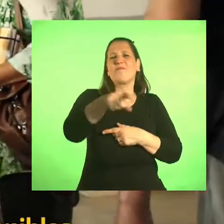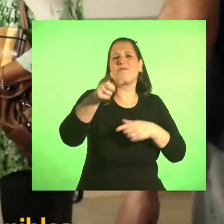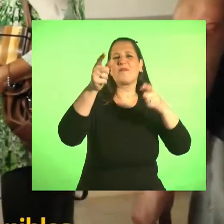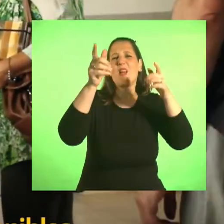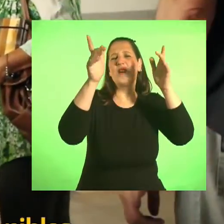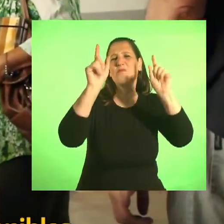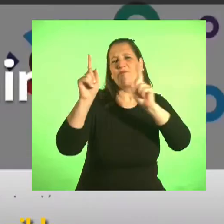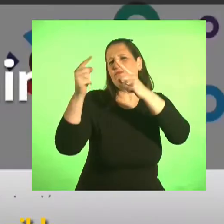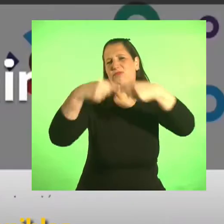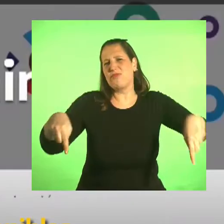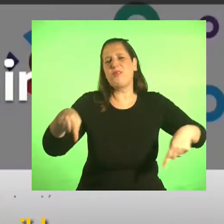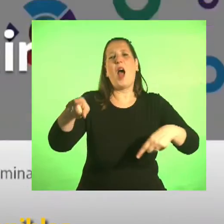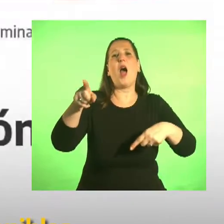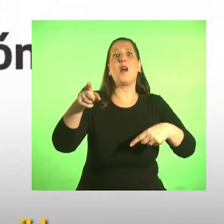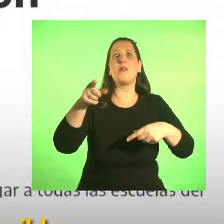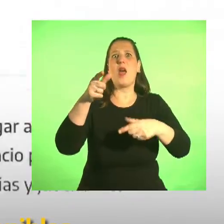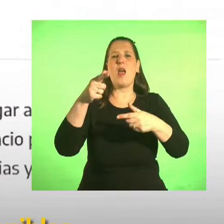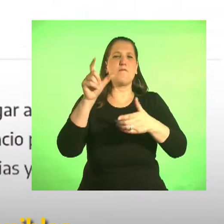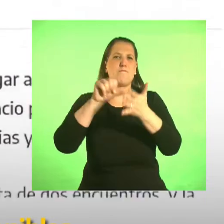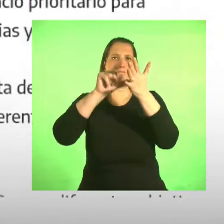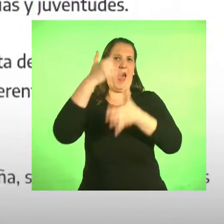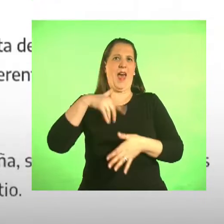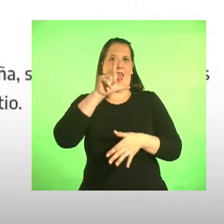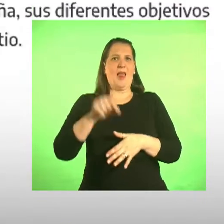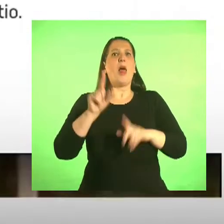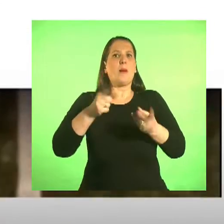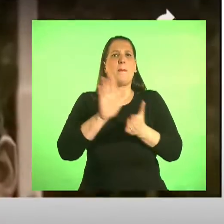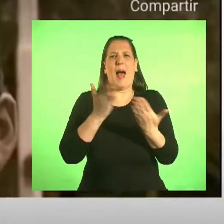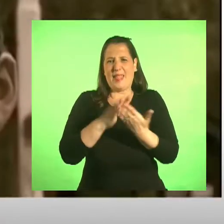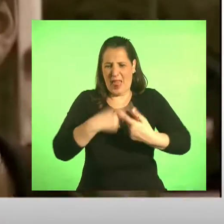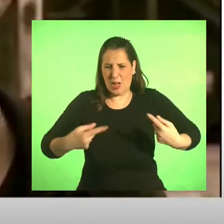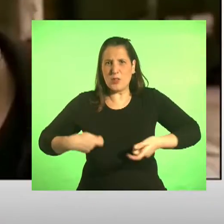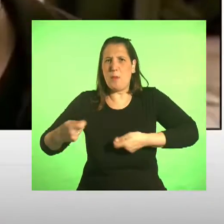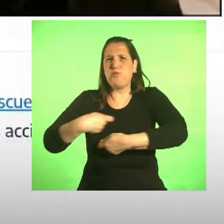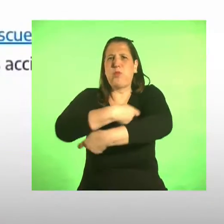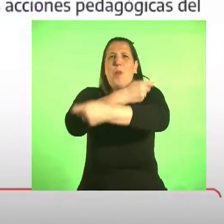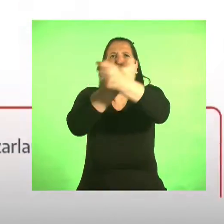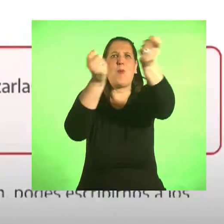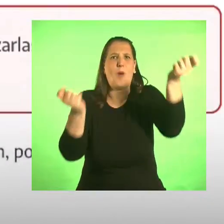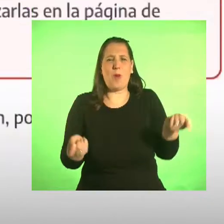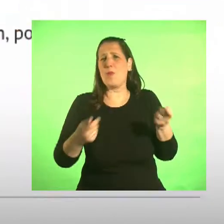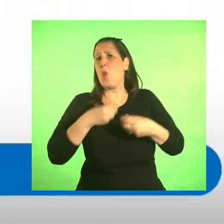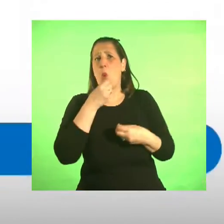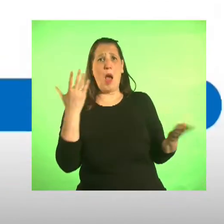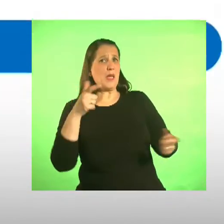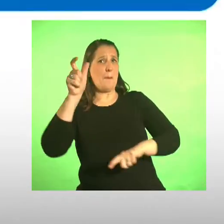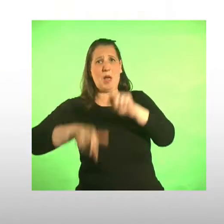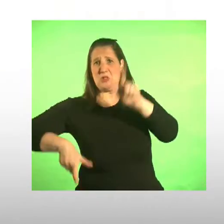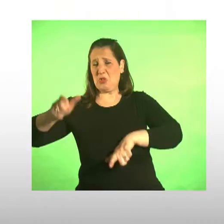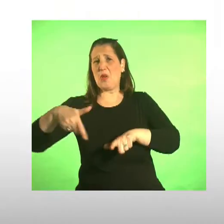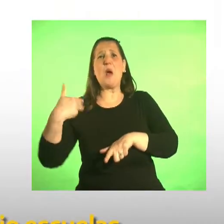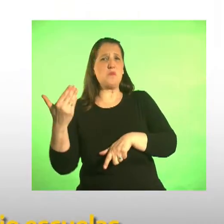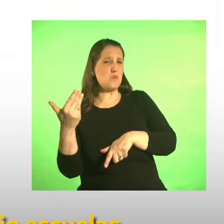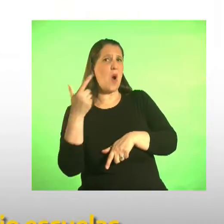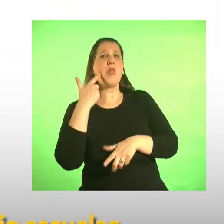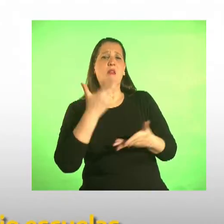entregar materiales que están disponibles también para toda la comunidad, varios de estos materiales. Cualquier persona puede entrar a ver los